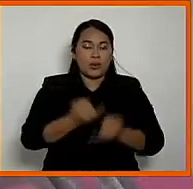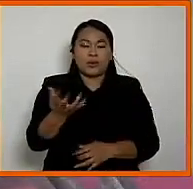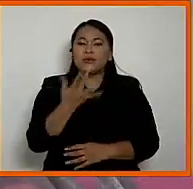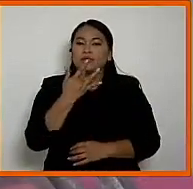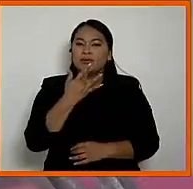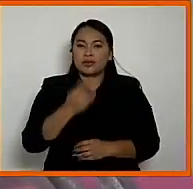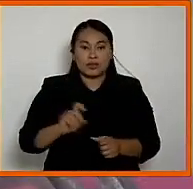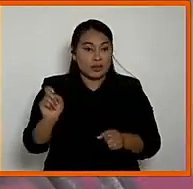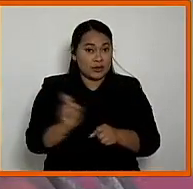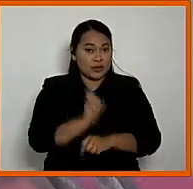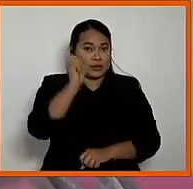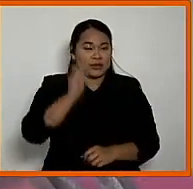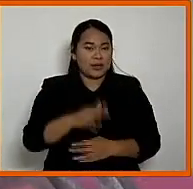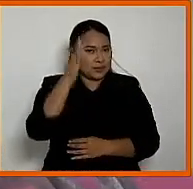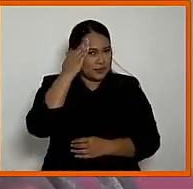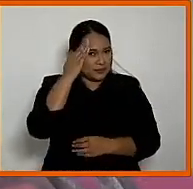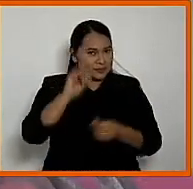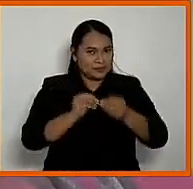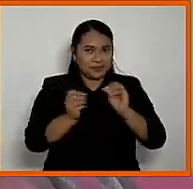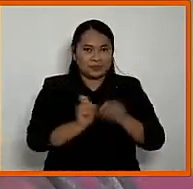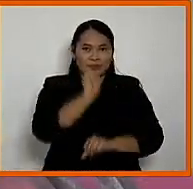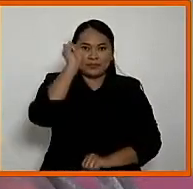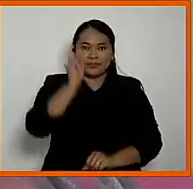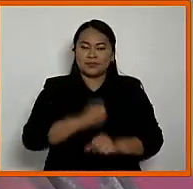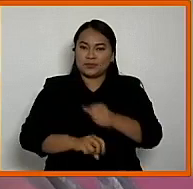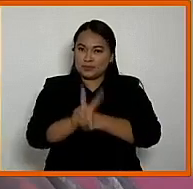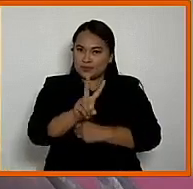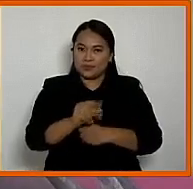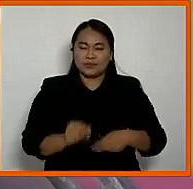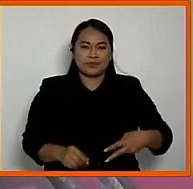tu primer número ganador con su primer dígito. Suerte.